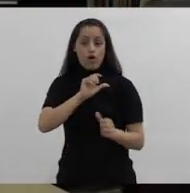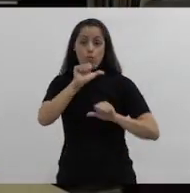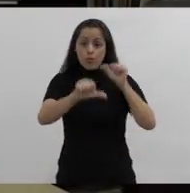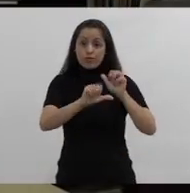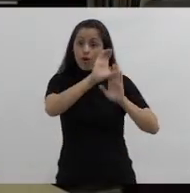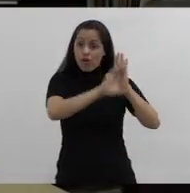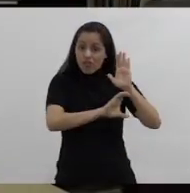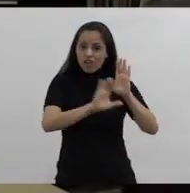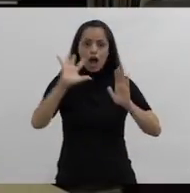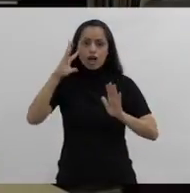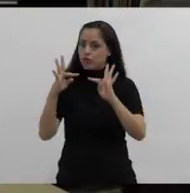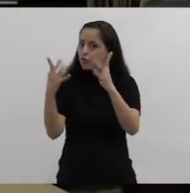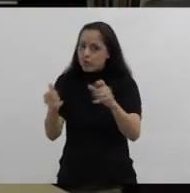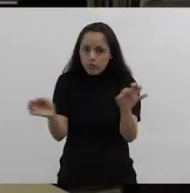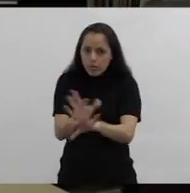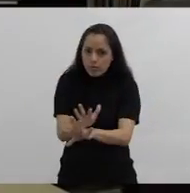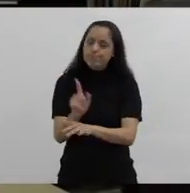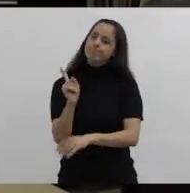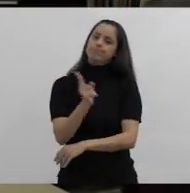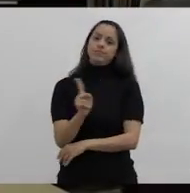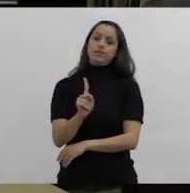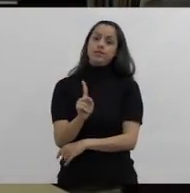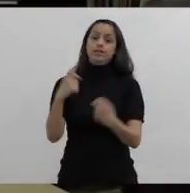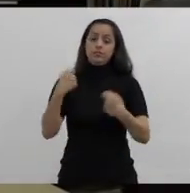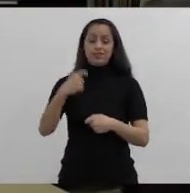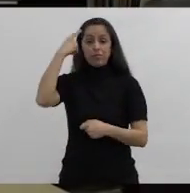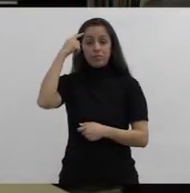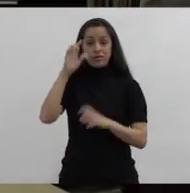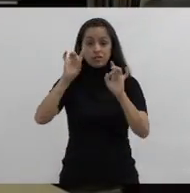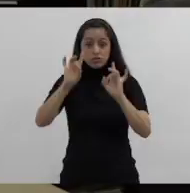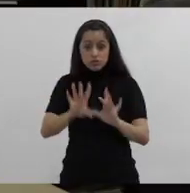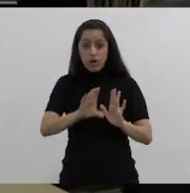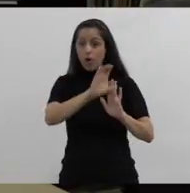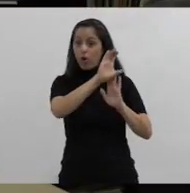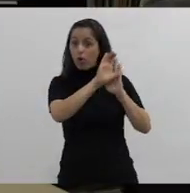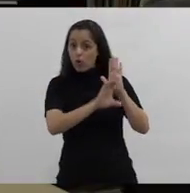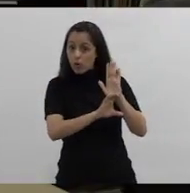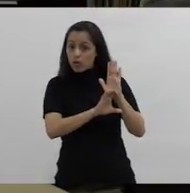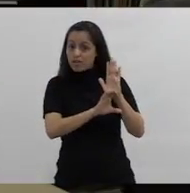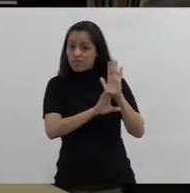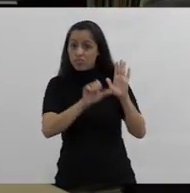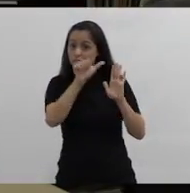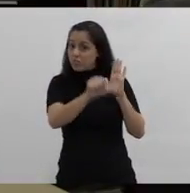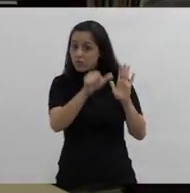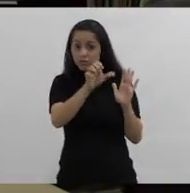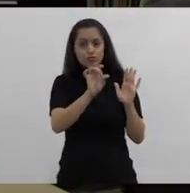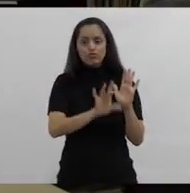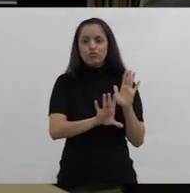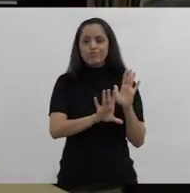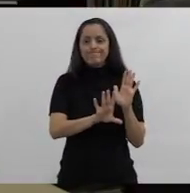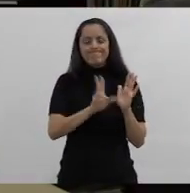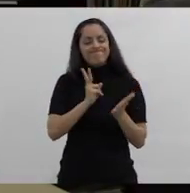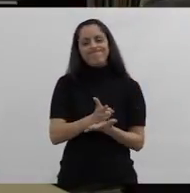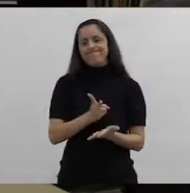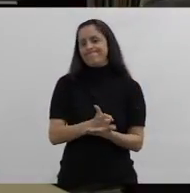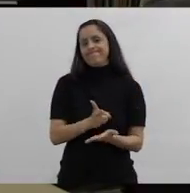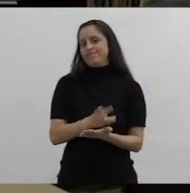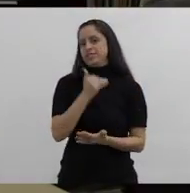problemas que no podemos resolver hoy nosotros. Si lo pensamos solamente como una caja curricular